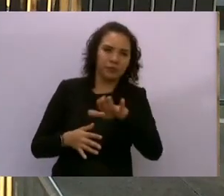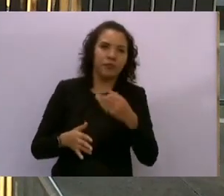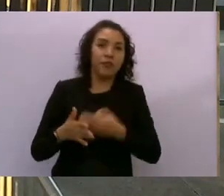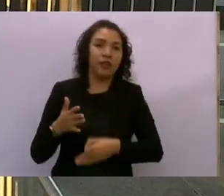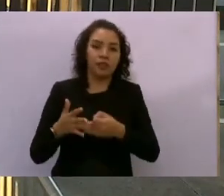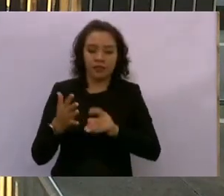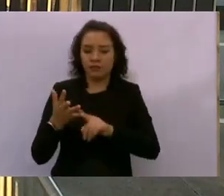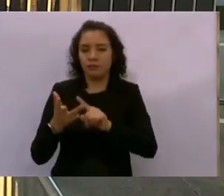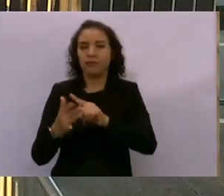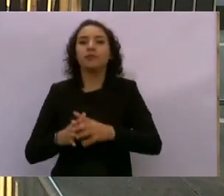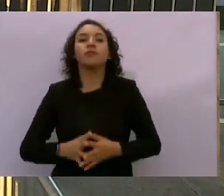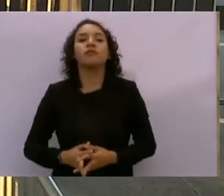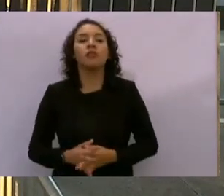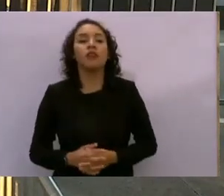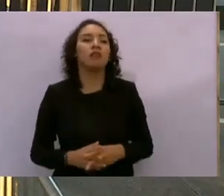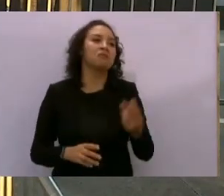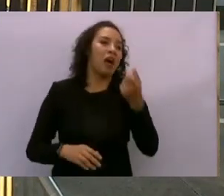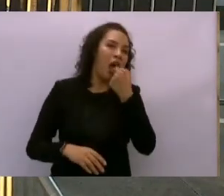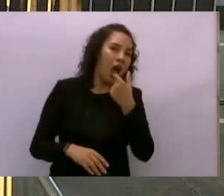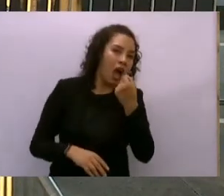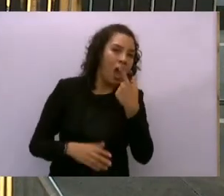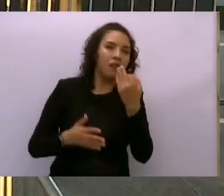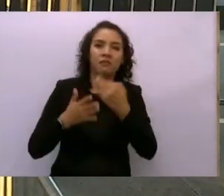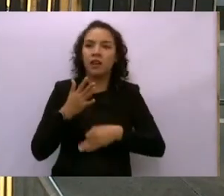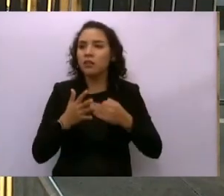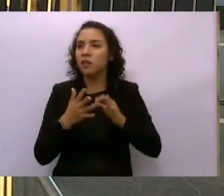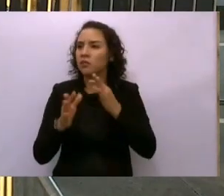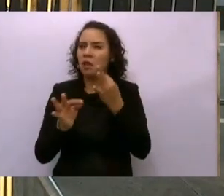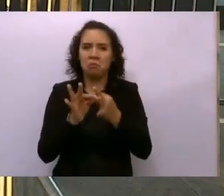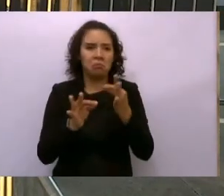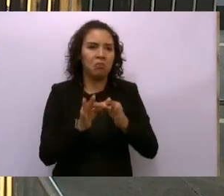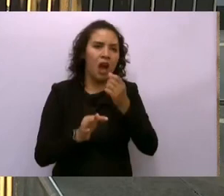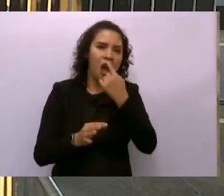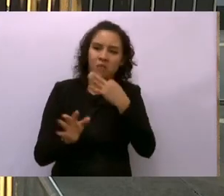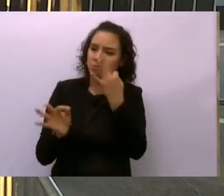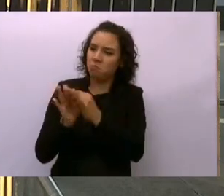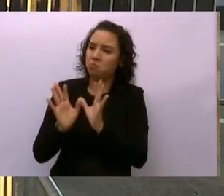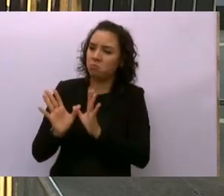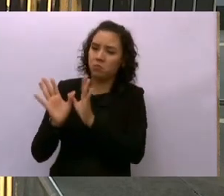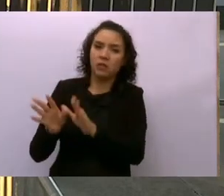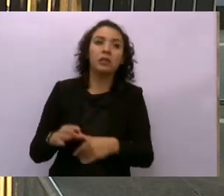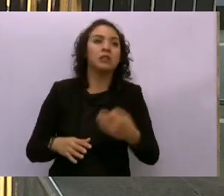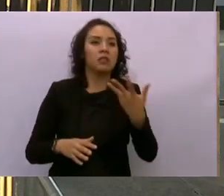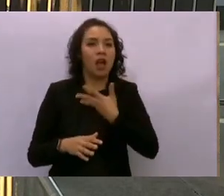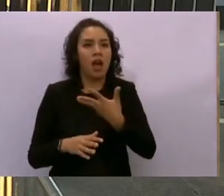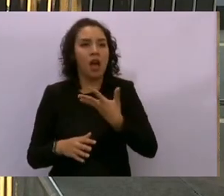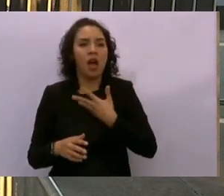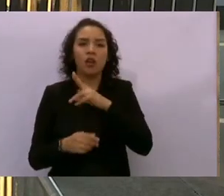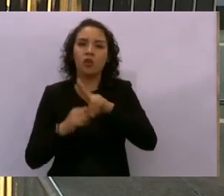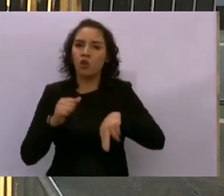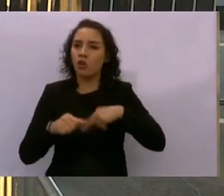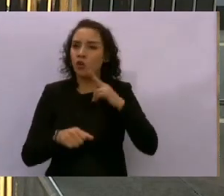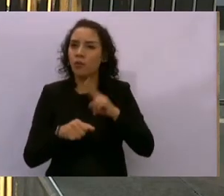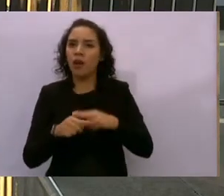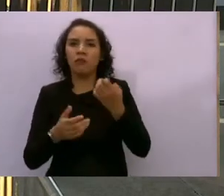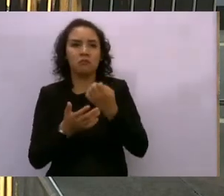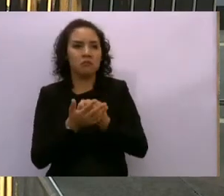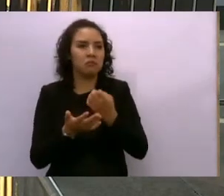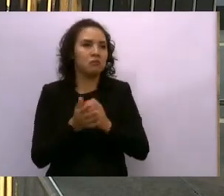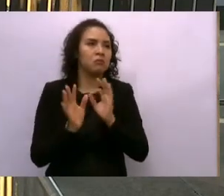abasto de medicamentos. Ya eso ya lo sabemos y tenemos recursos y tenemos